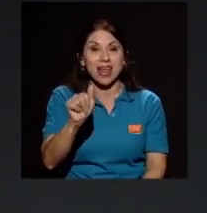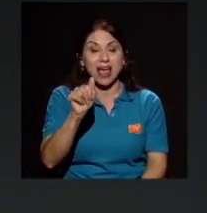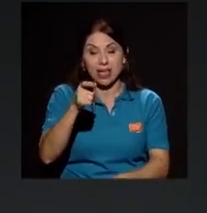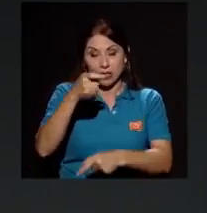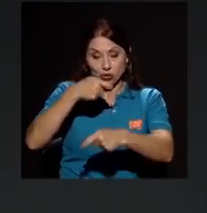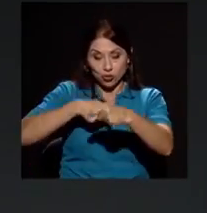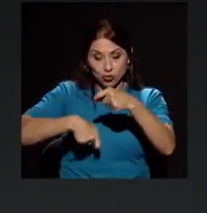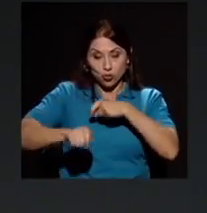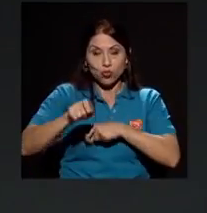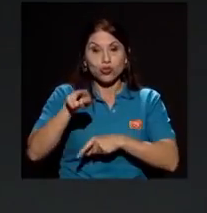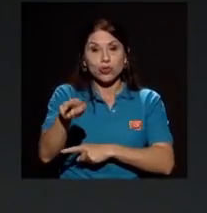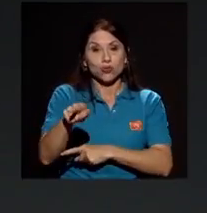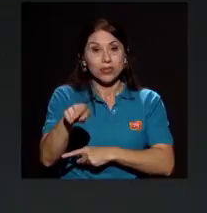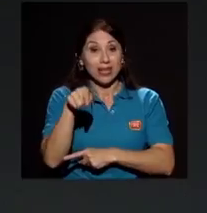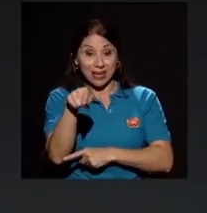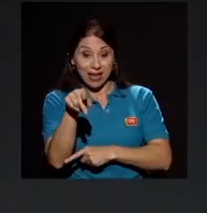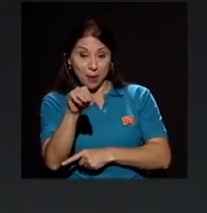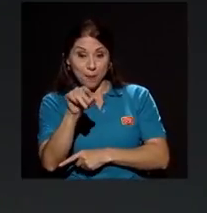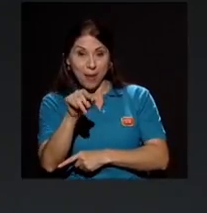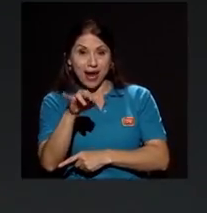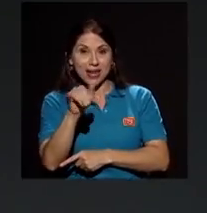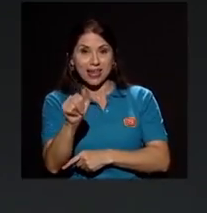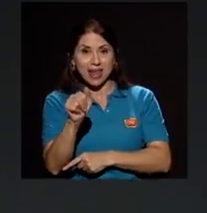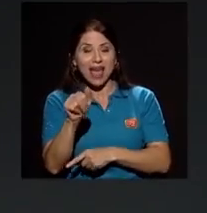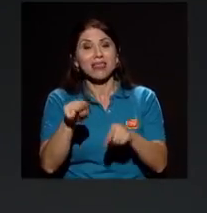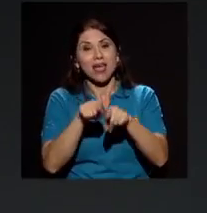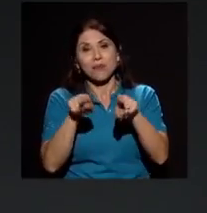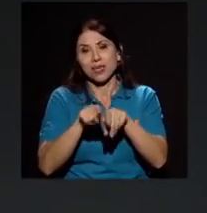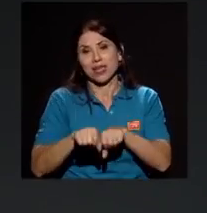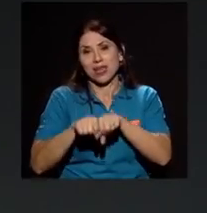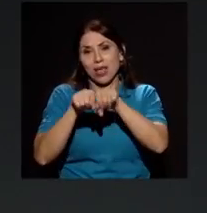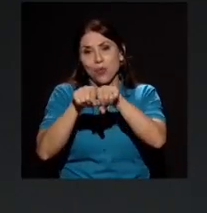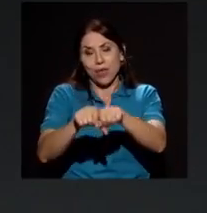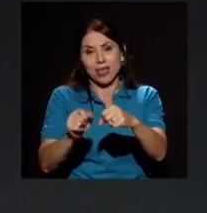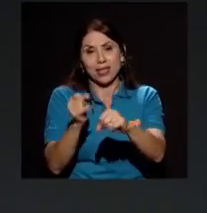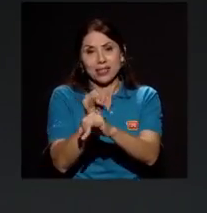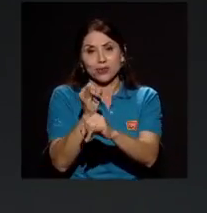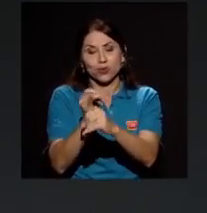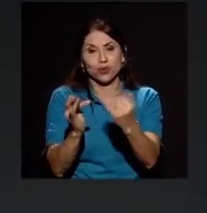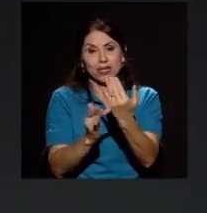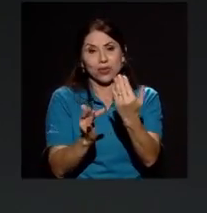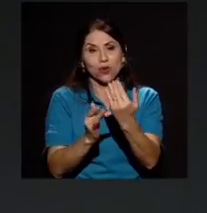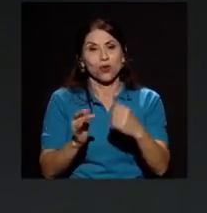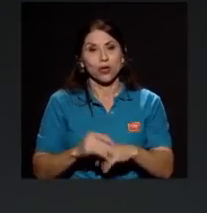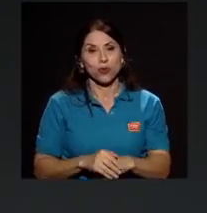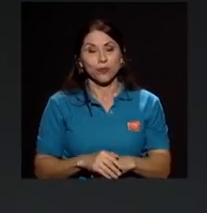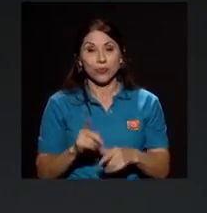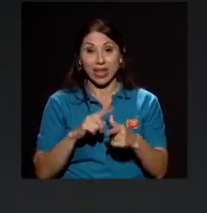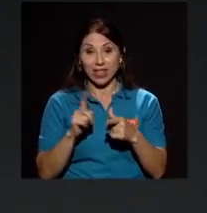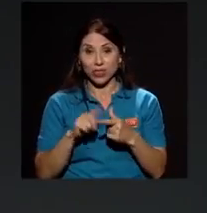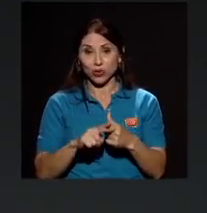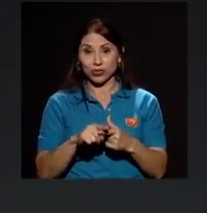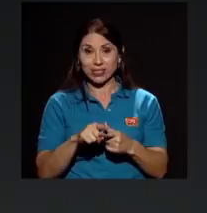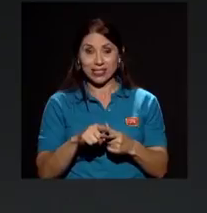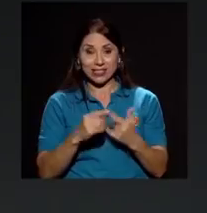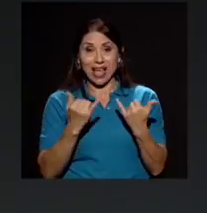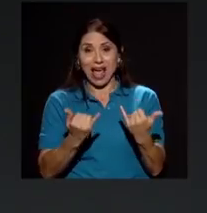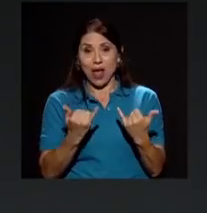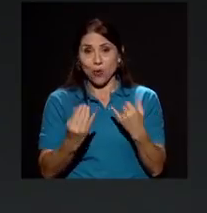y entonces en el nuevo intel están maría y